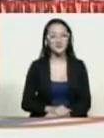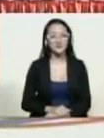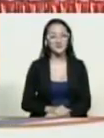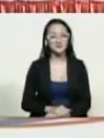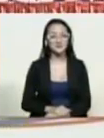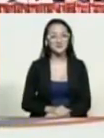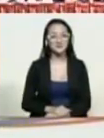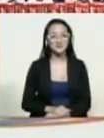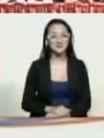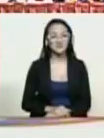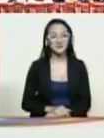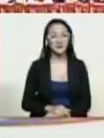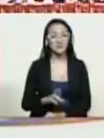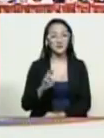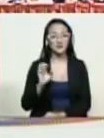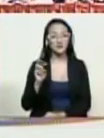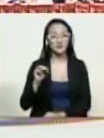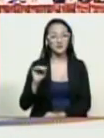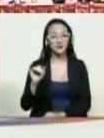la patria.